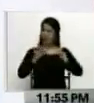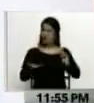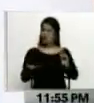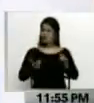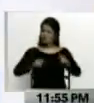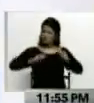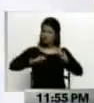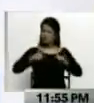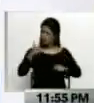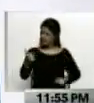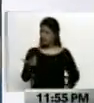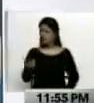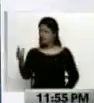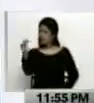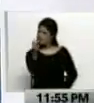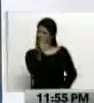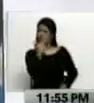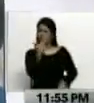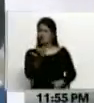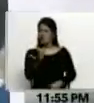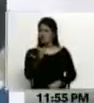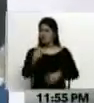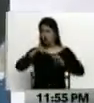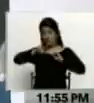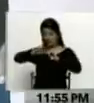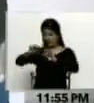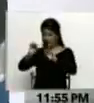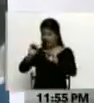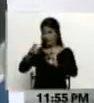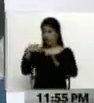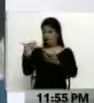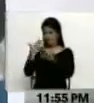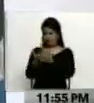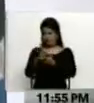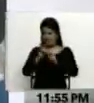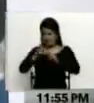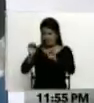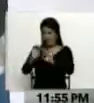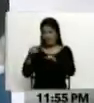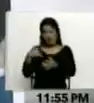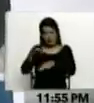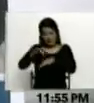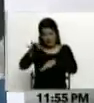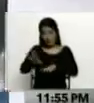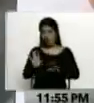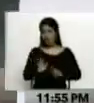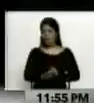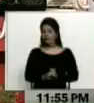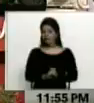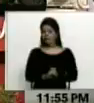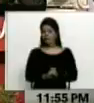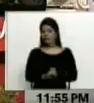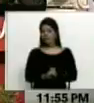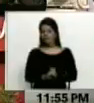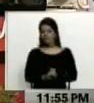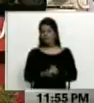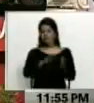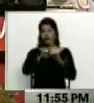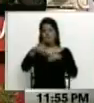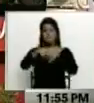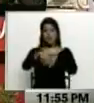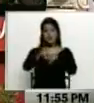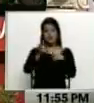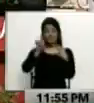me ponga yo soy and no investig nada hiciste en la asamblea en estos días